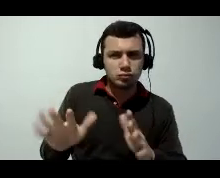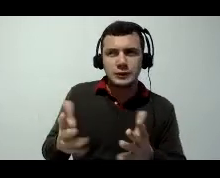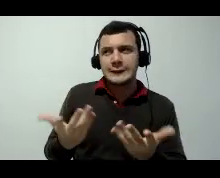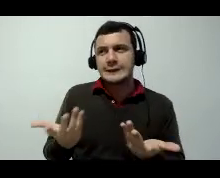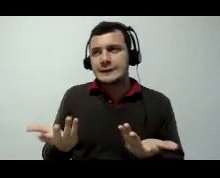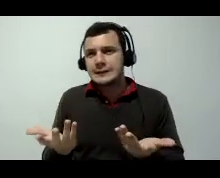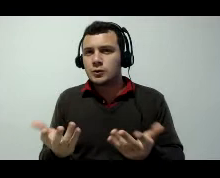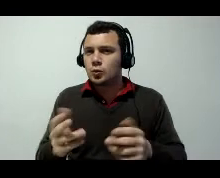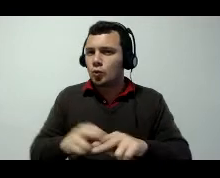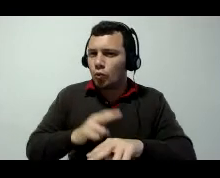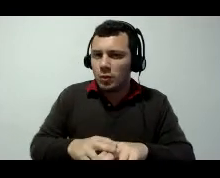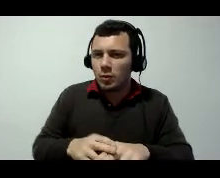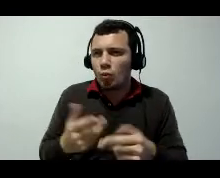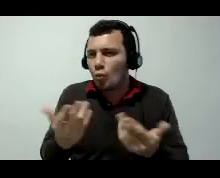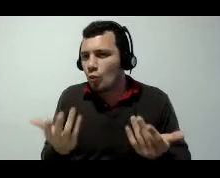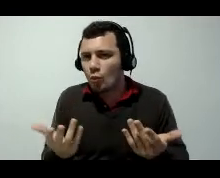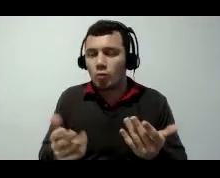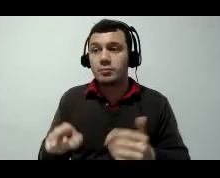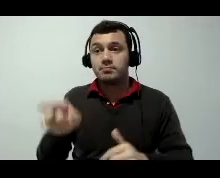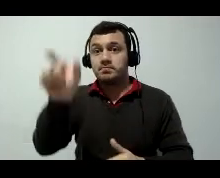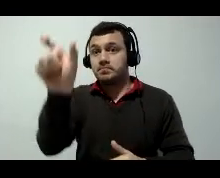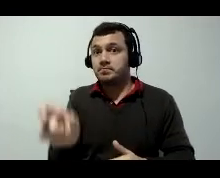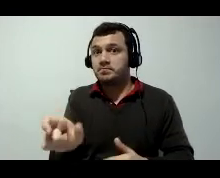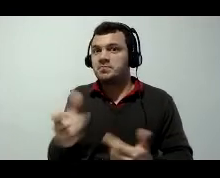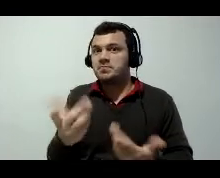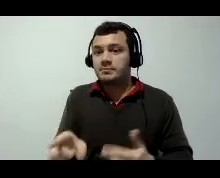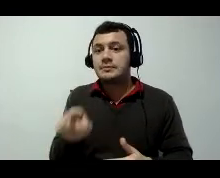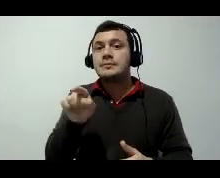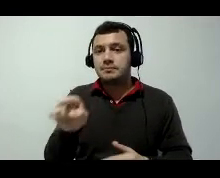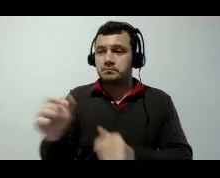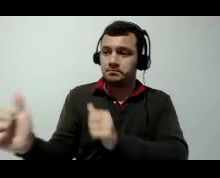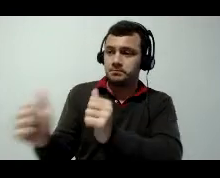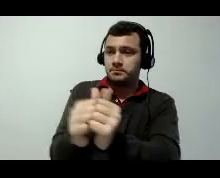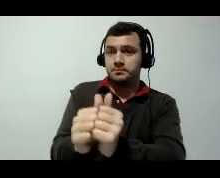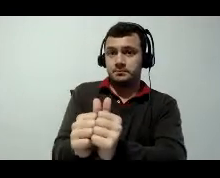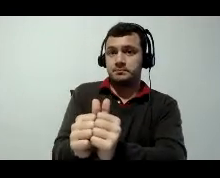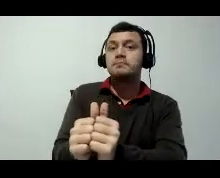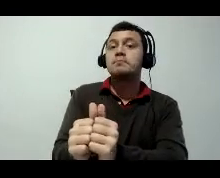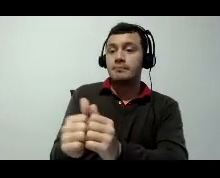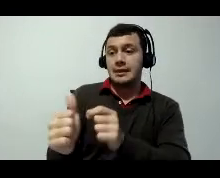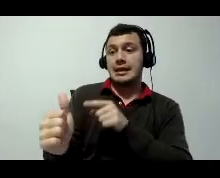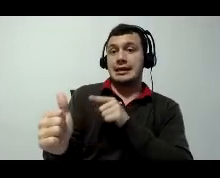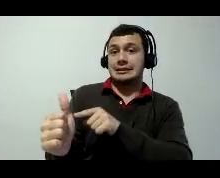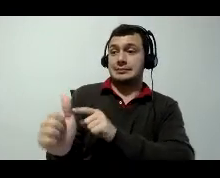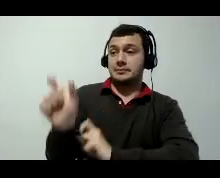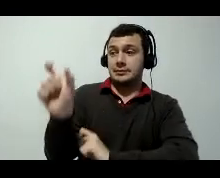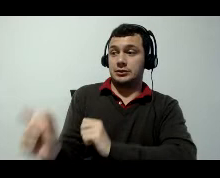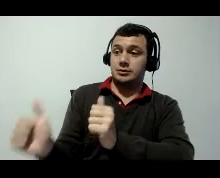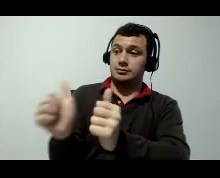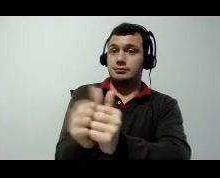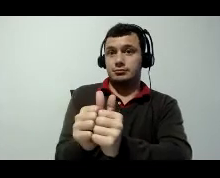en caso tal de que ese paciente tenga un acompañante, ese acompañante al ingresar a la